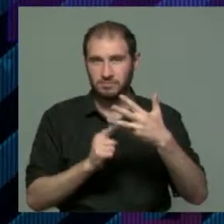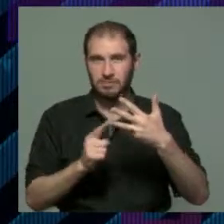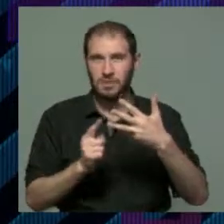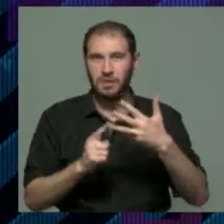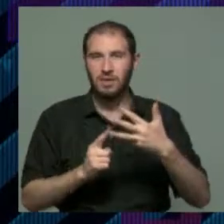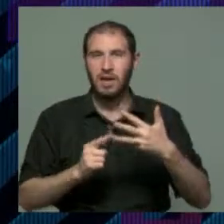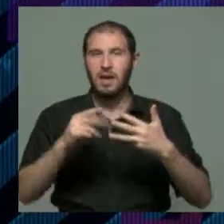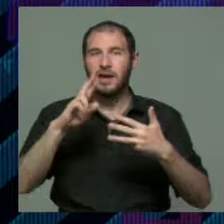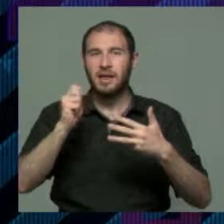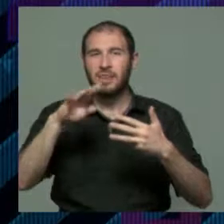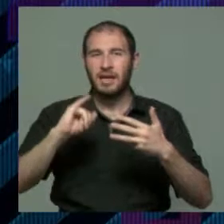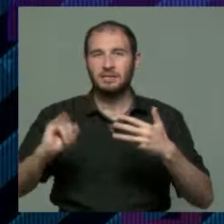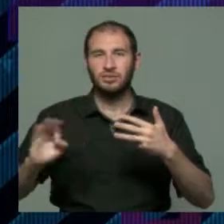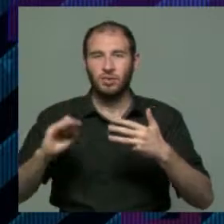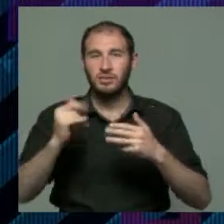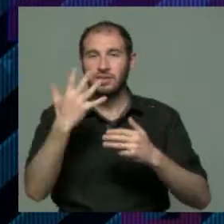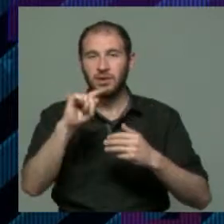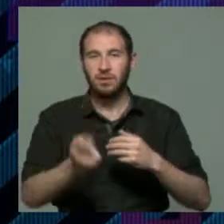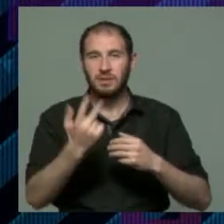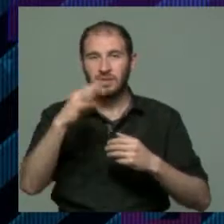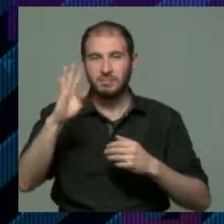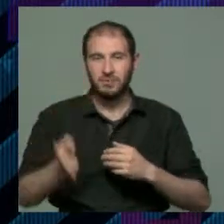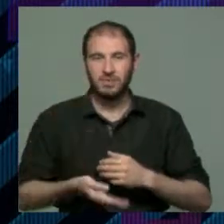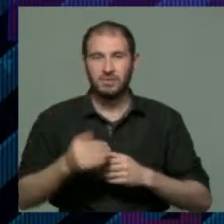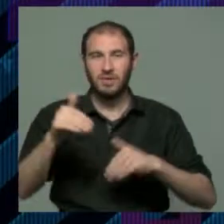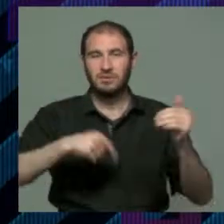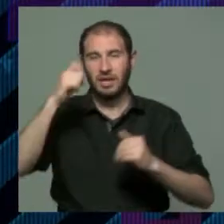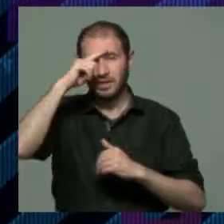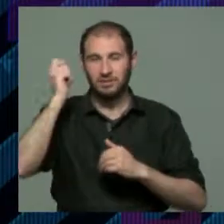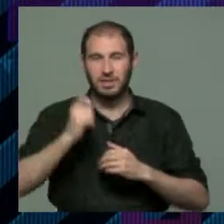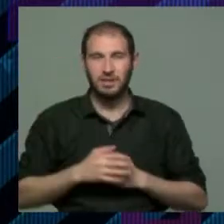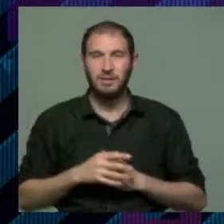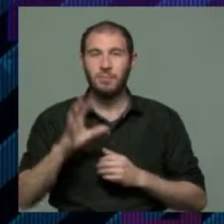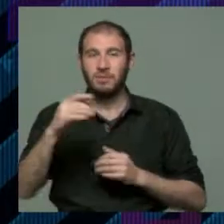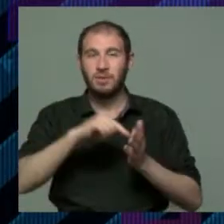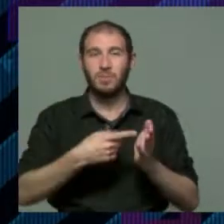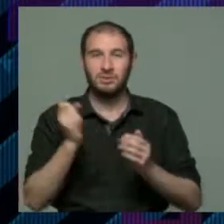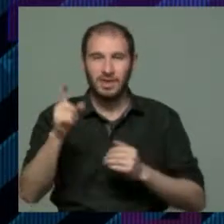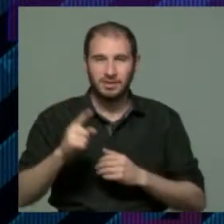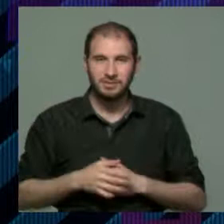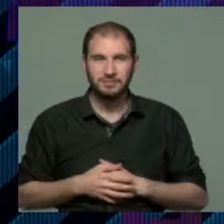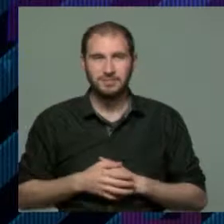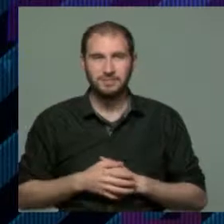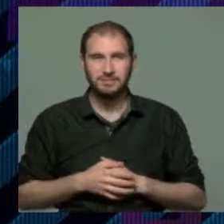lugar, Florencio Randazzo, 5,3% en estas elecciones nacionales en la provincia de Buenos Aires.